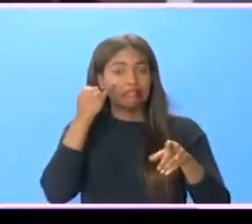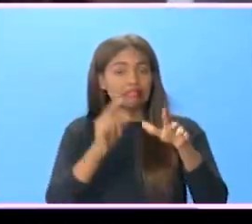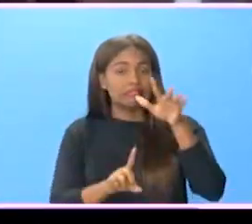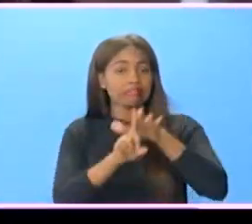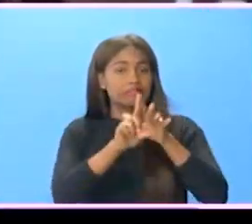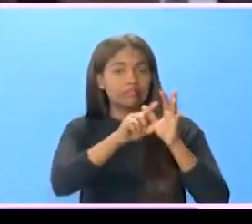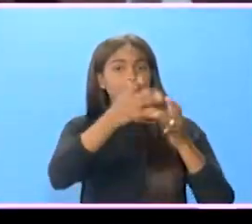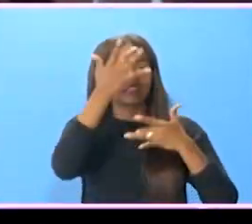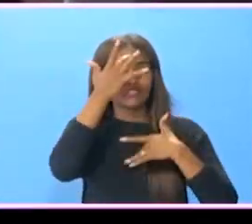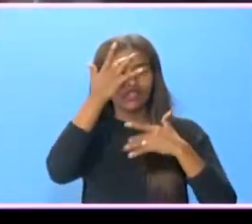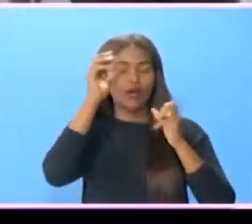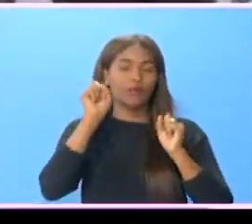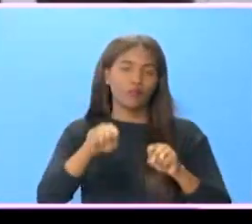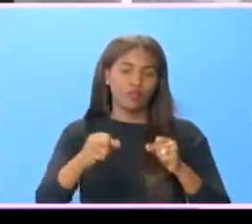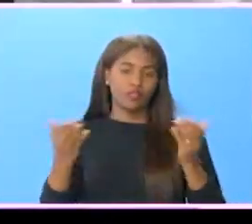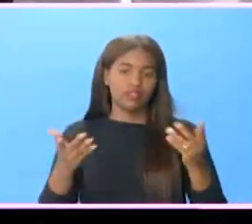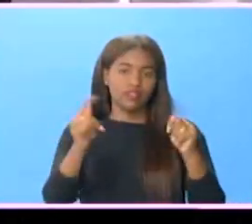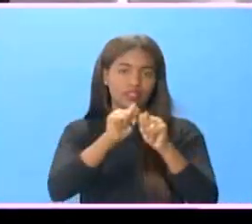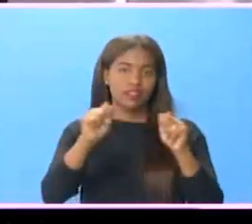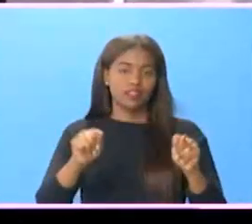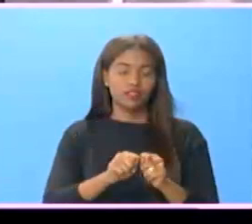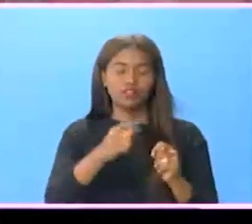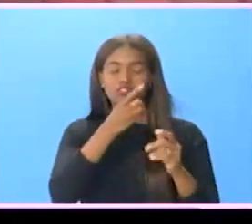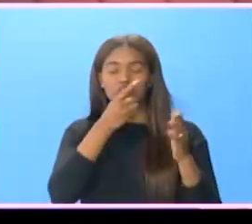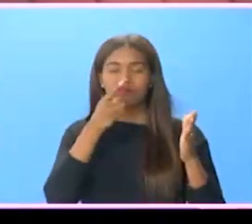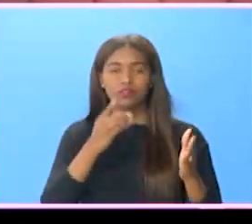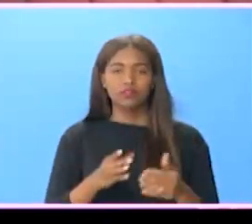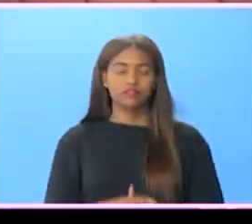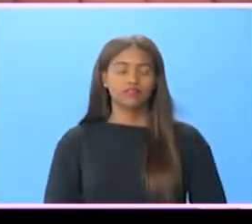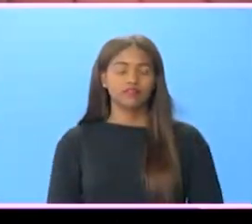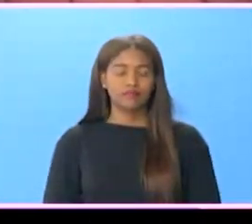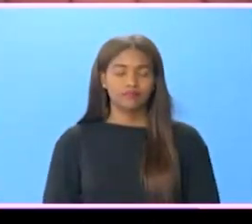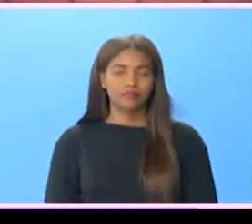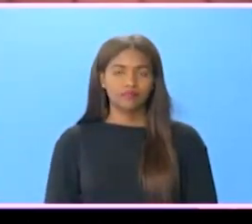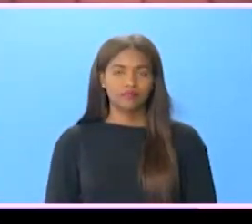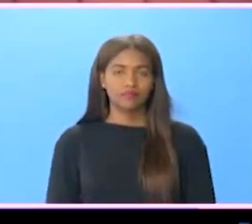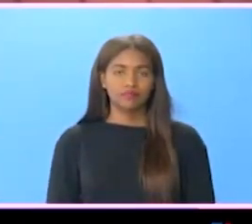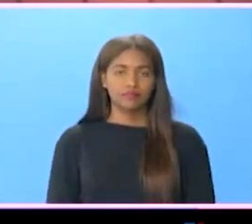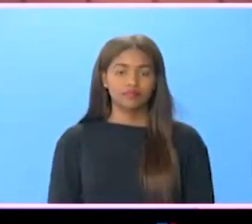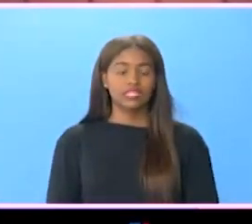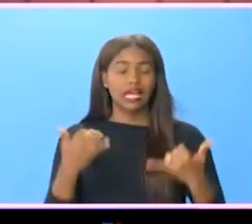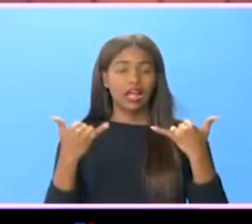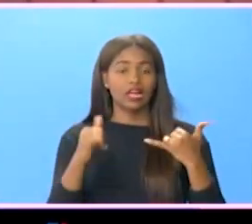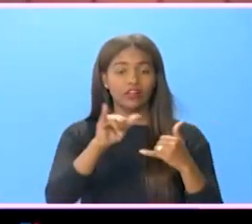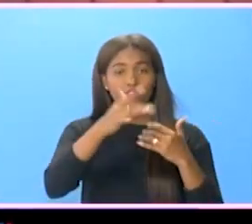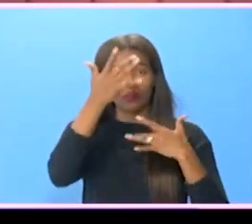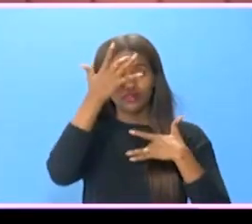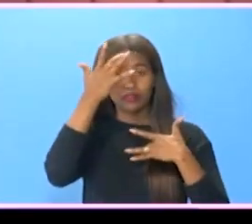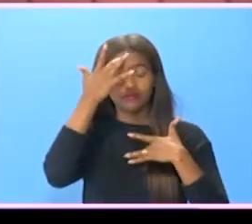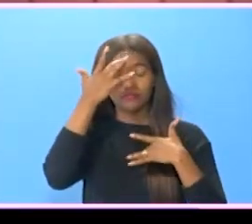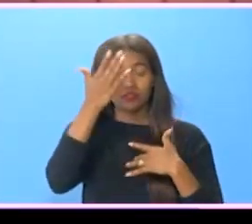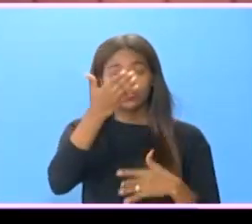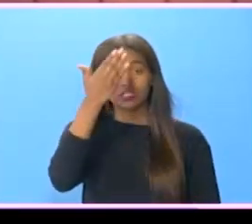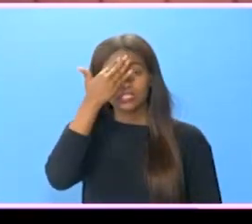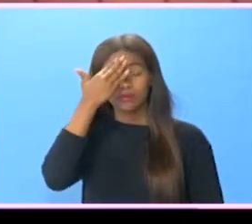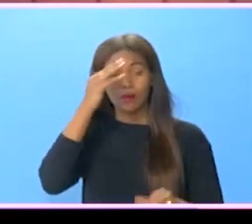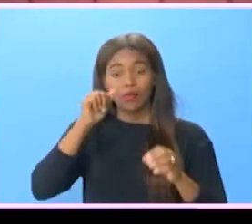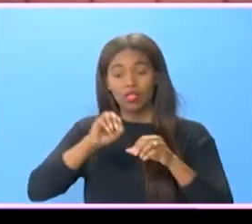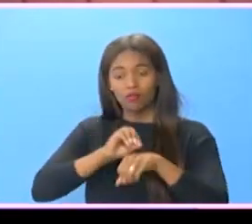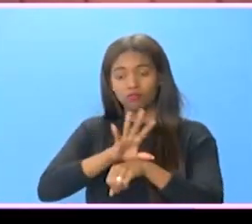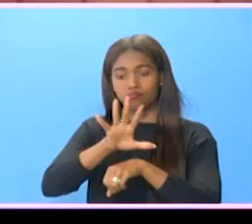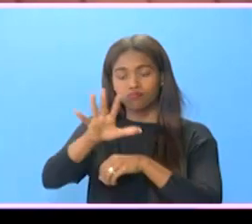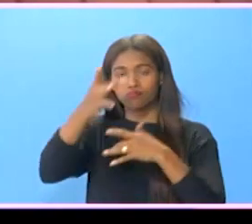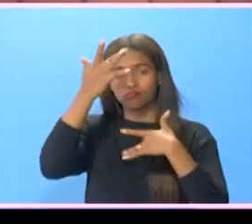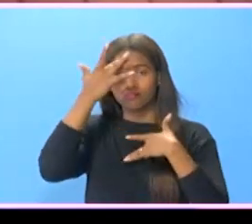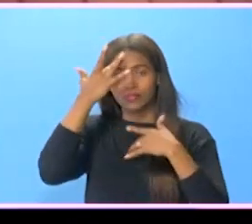enfermedad pueda llegar al territorio dominicano. Sí, miren, en este caso es una enfermedad, como saben, que es contagiosa, pero que conlleva